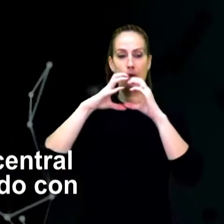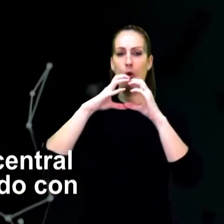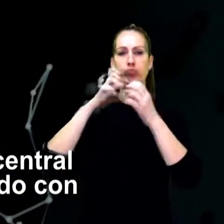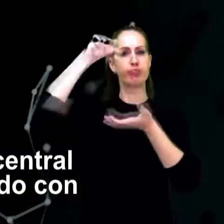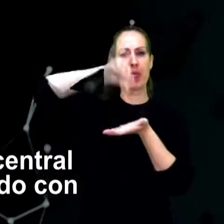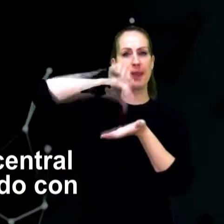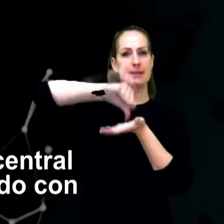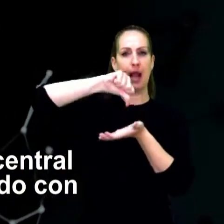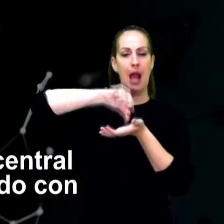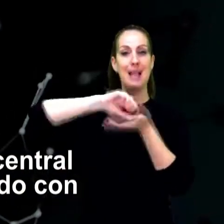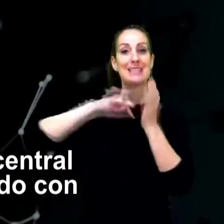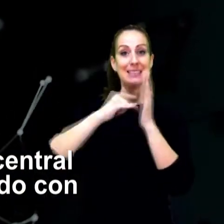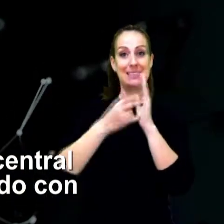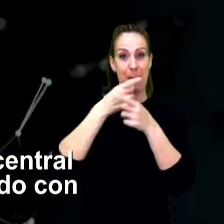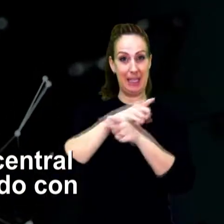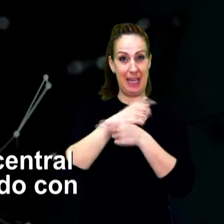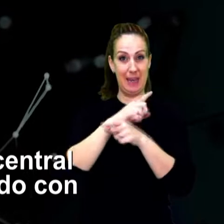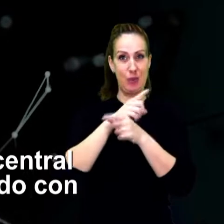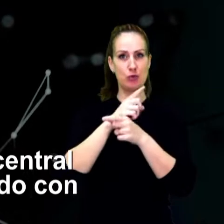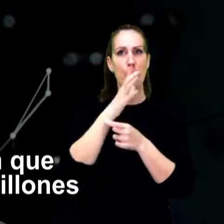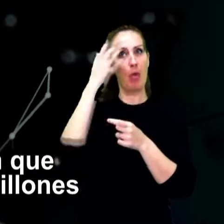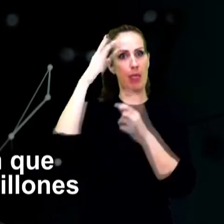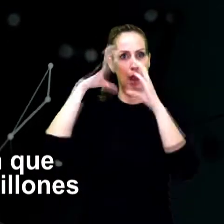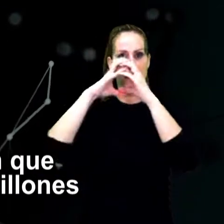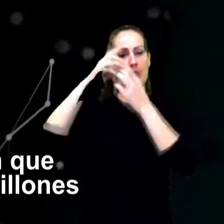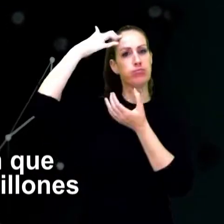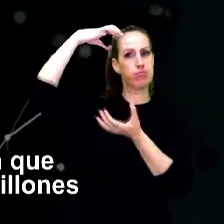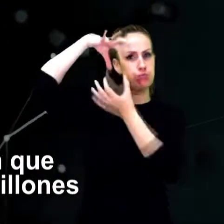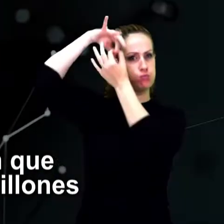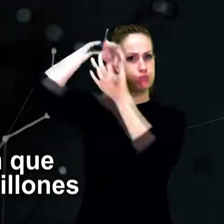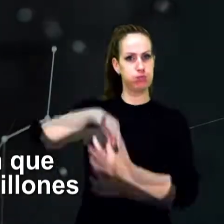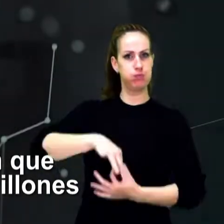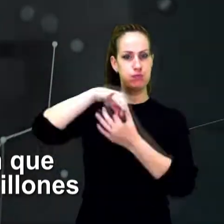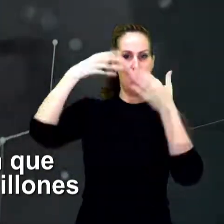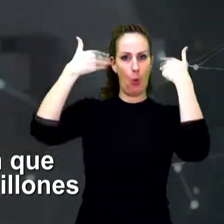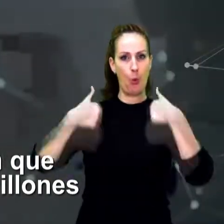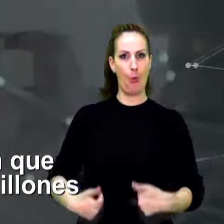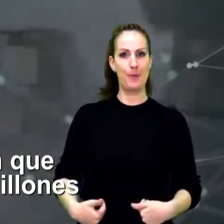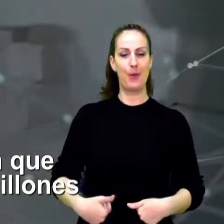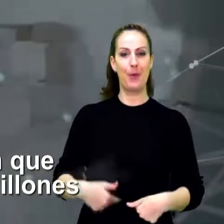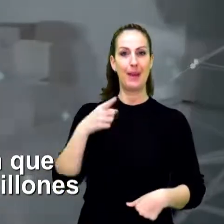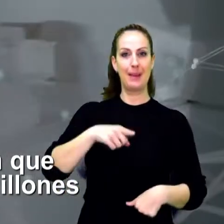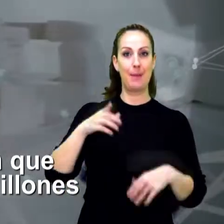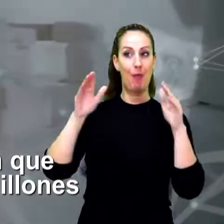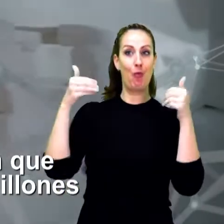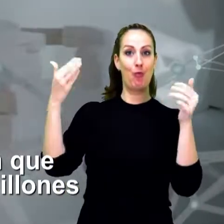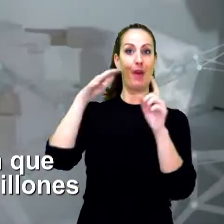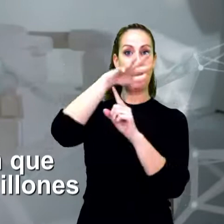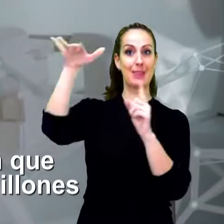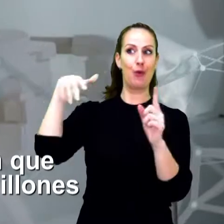núcleo central del sistema nervioso que trabaja conectado con el resto del cuerpo y con la información que recibimos de nuestro